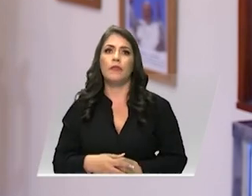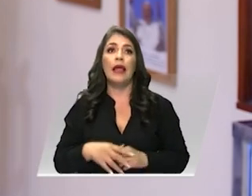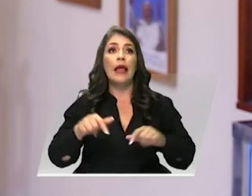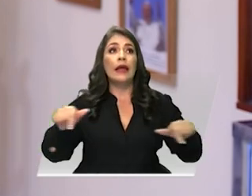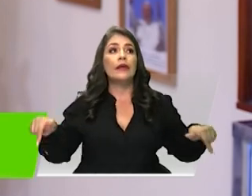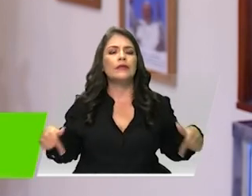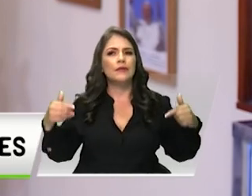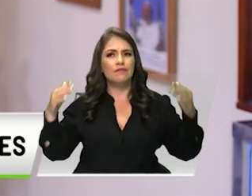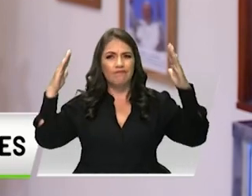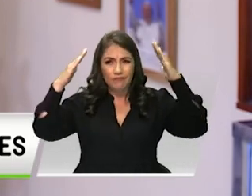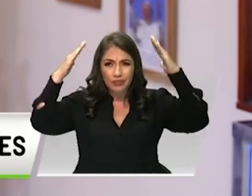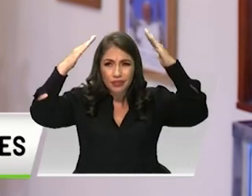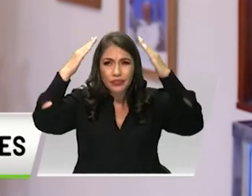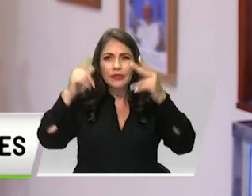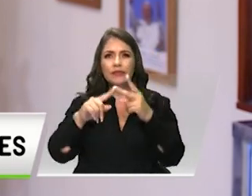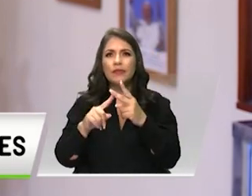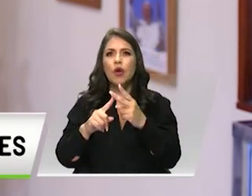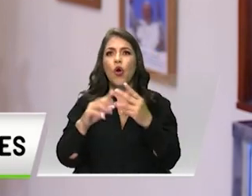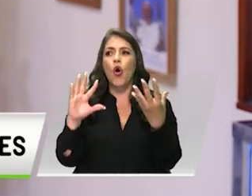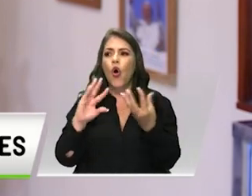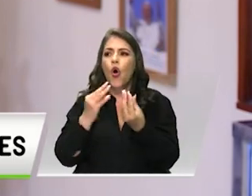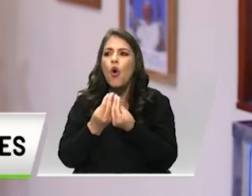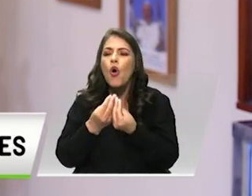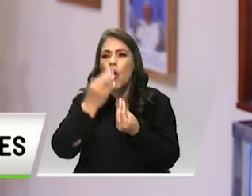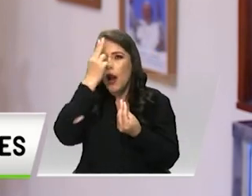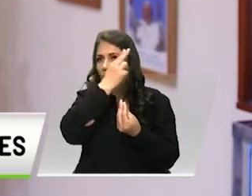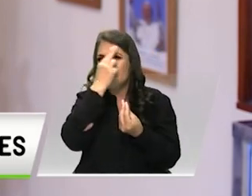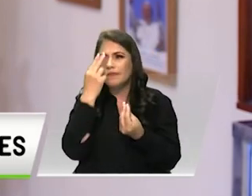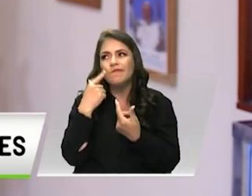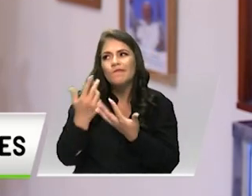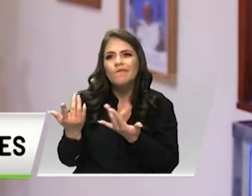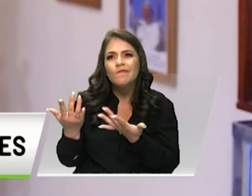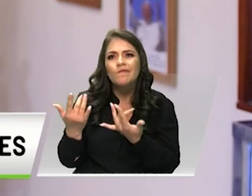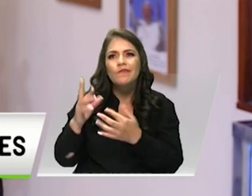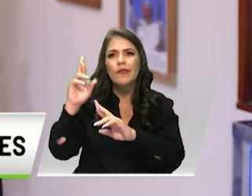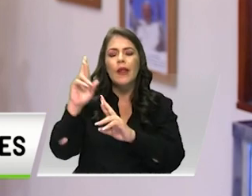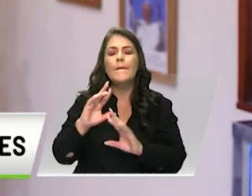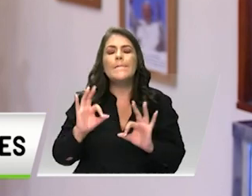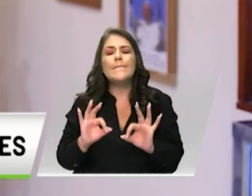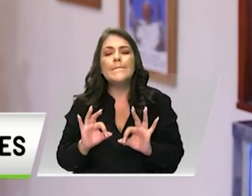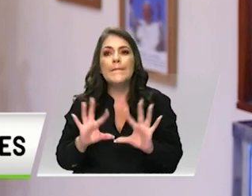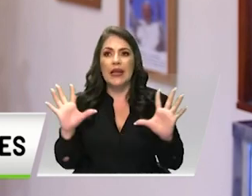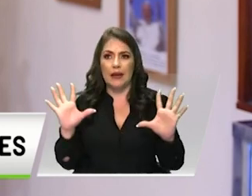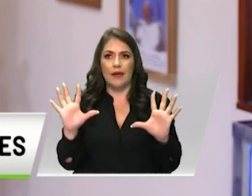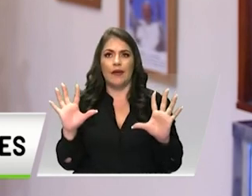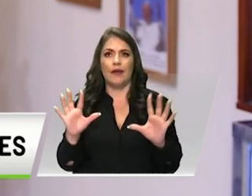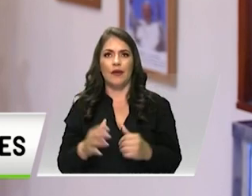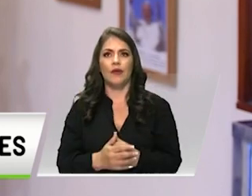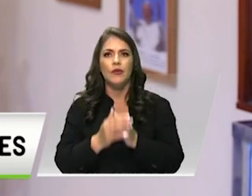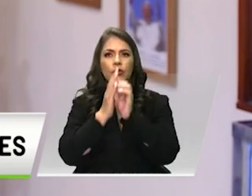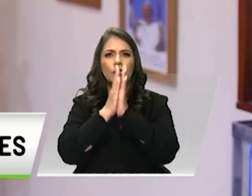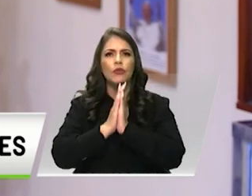y la comunidad católica de este norte antioqueño sigue a la espera de un milagro por intercesión de